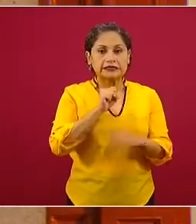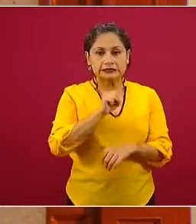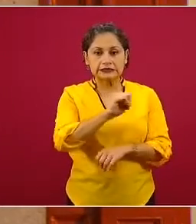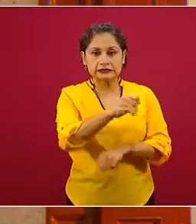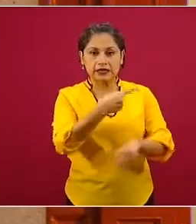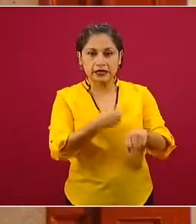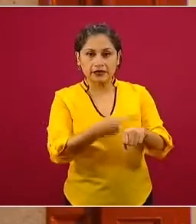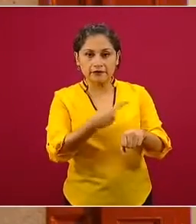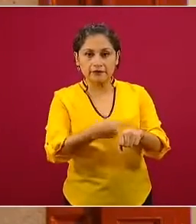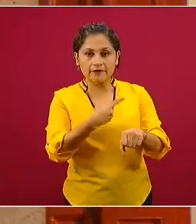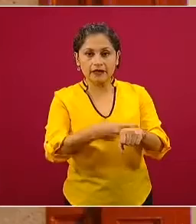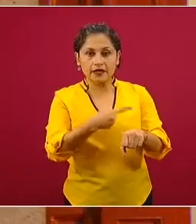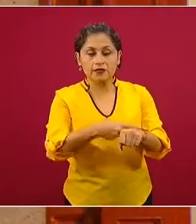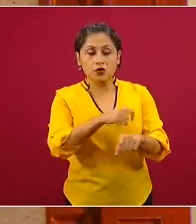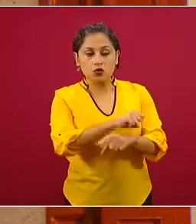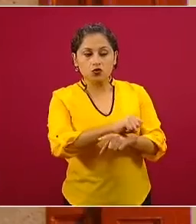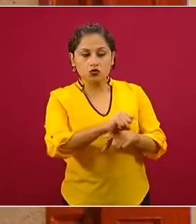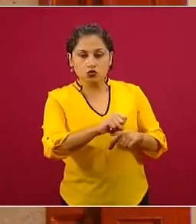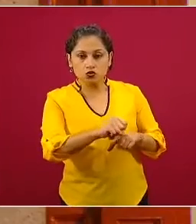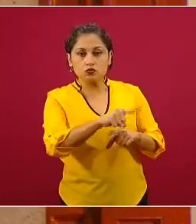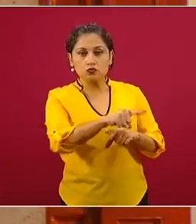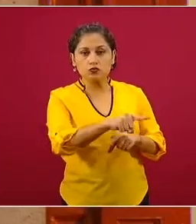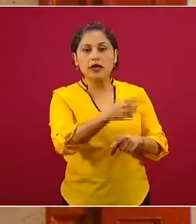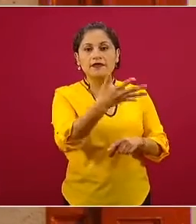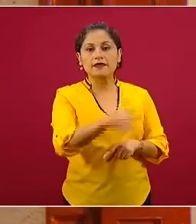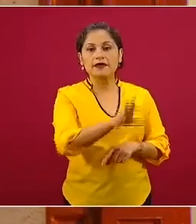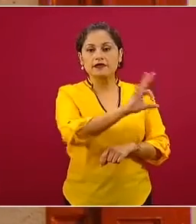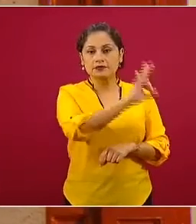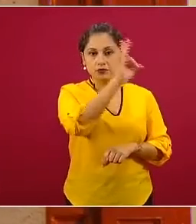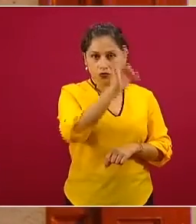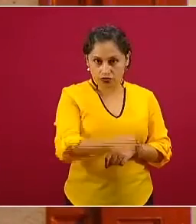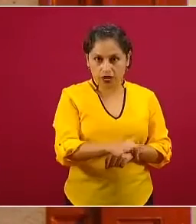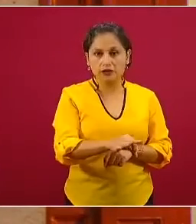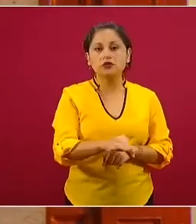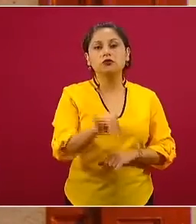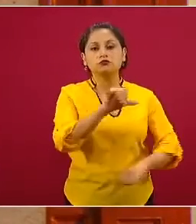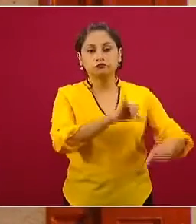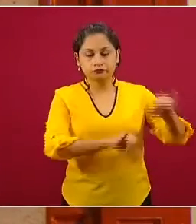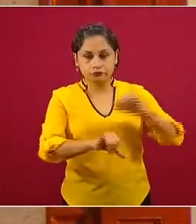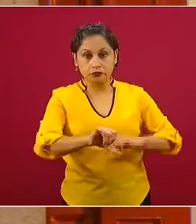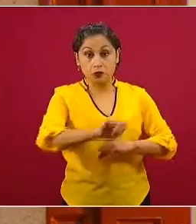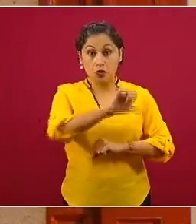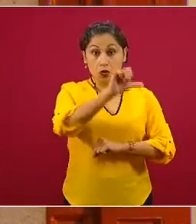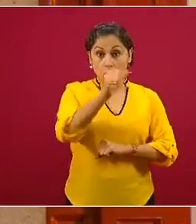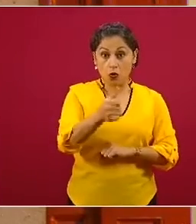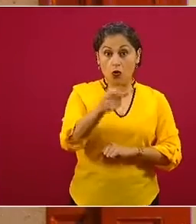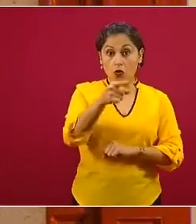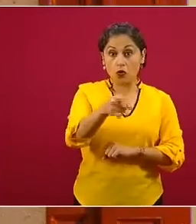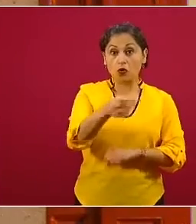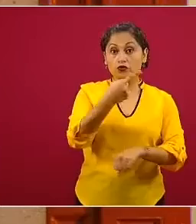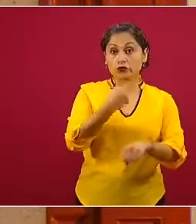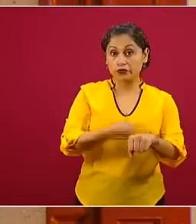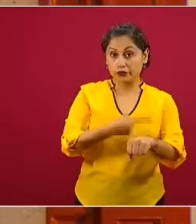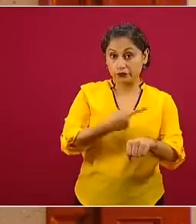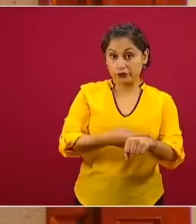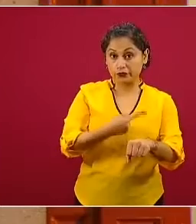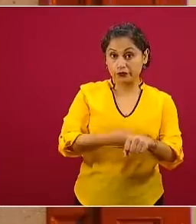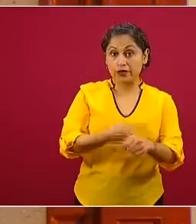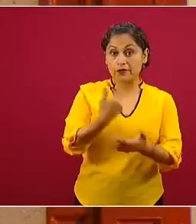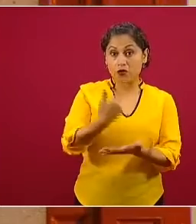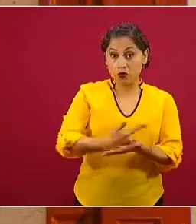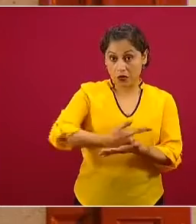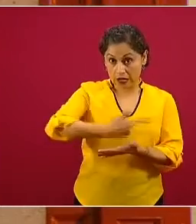toma muestra al 10%, y al 100% de aquellos casos sospechosos que presentan sintomatología